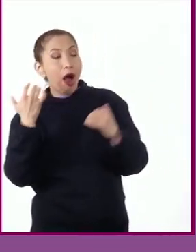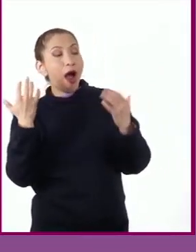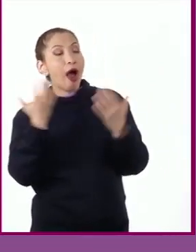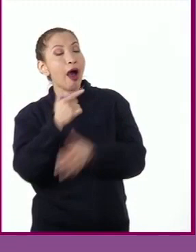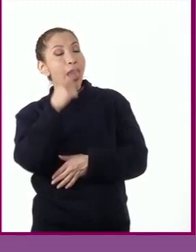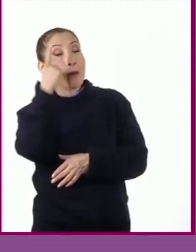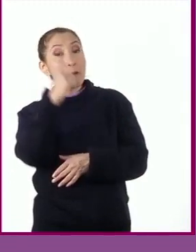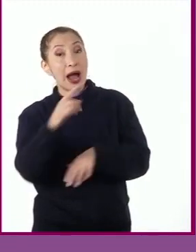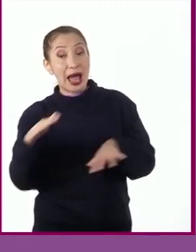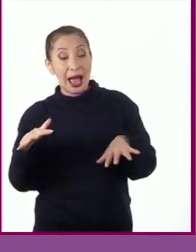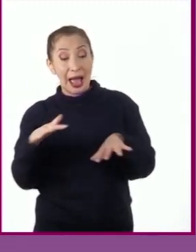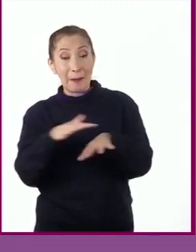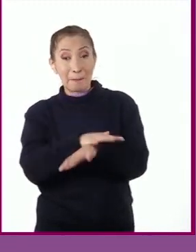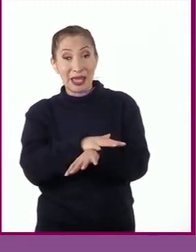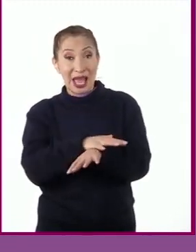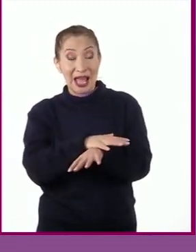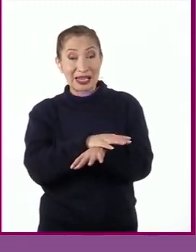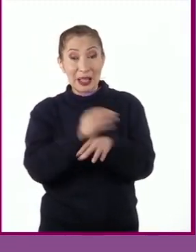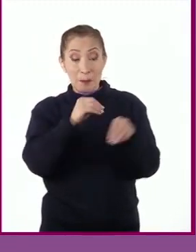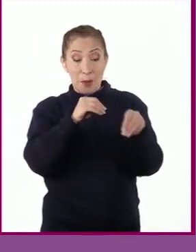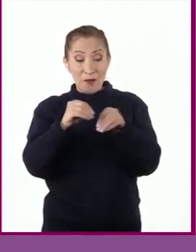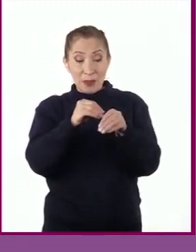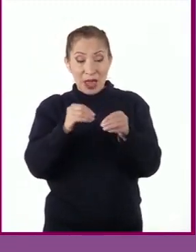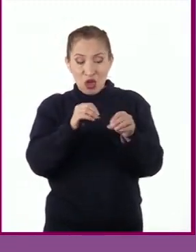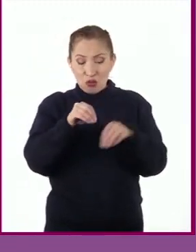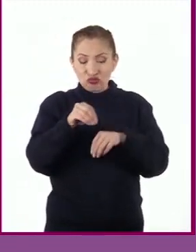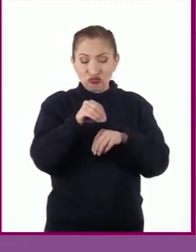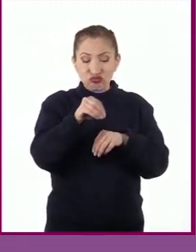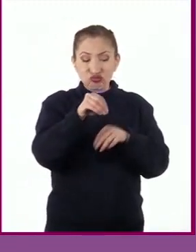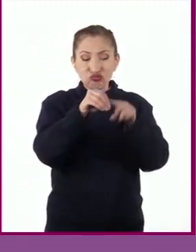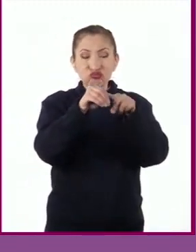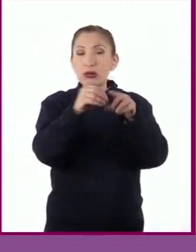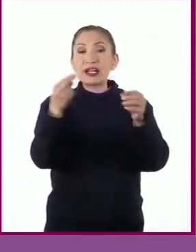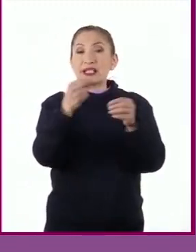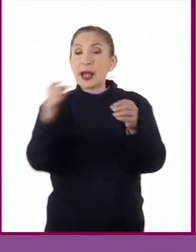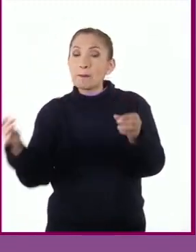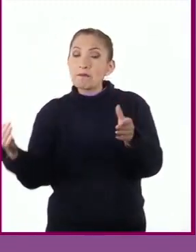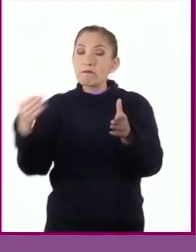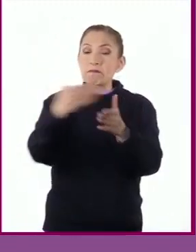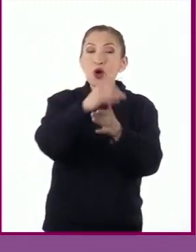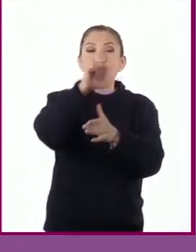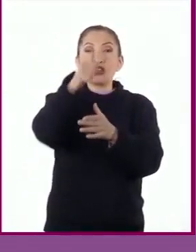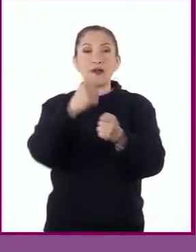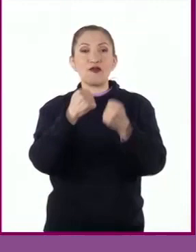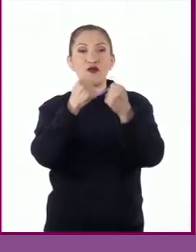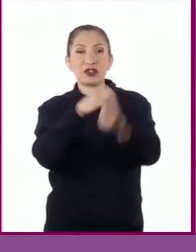que para cambiar el estado de movimiento de un cuerpo se requiere de una fuerza.